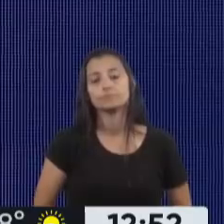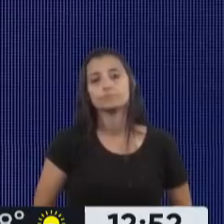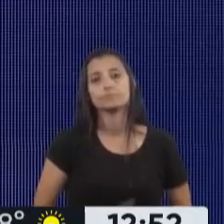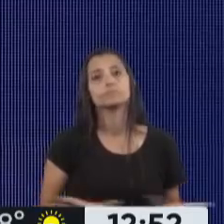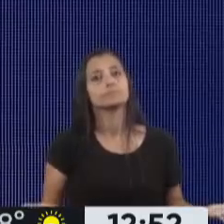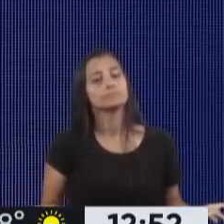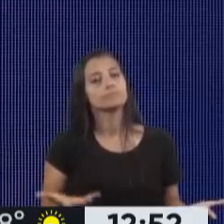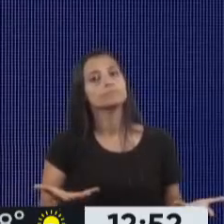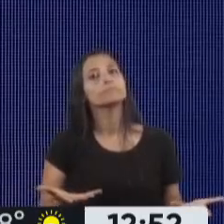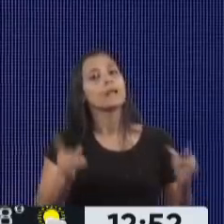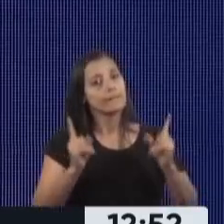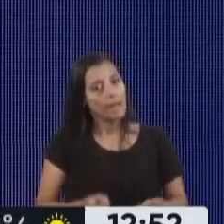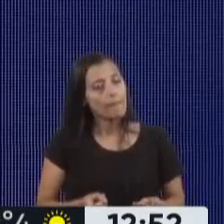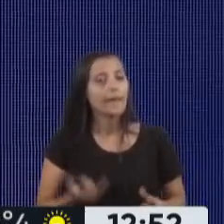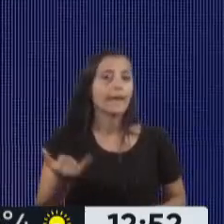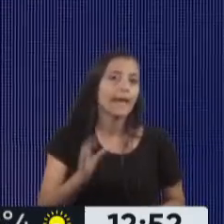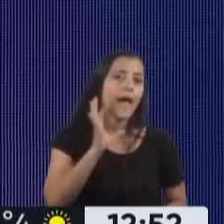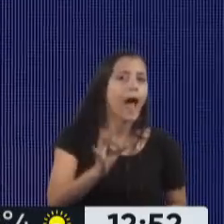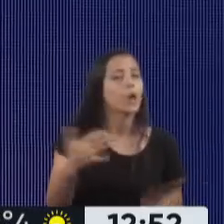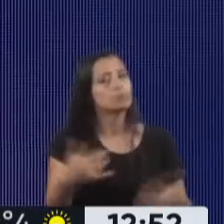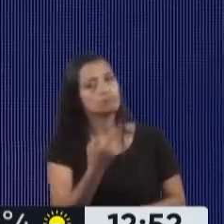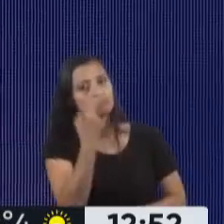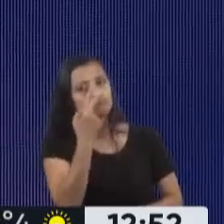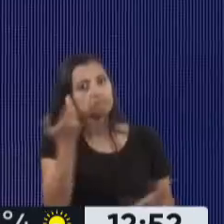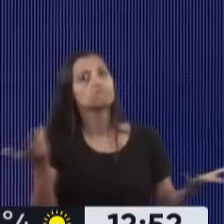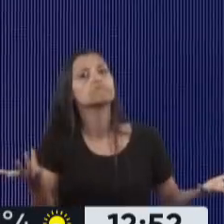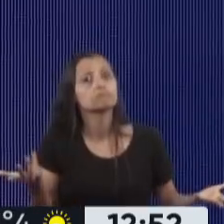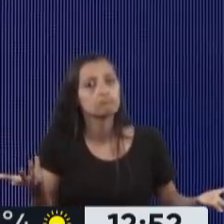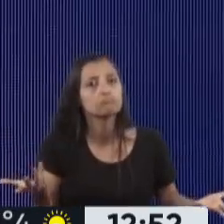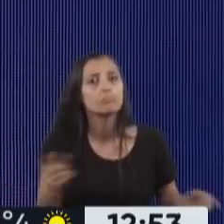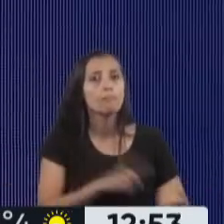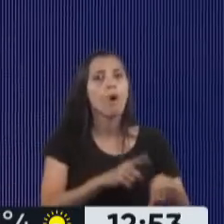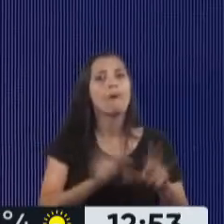Después hay una parte muy interesante, ocurrió en una